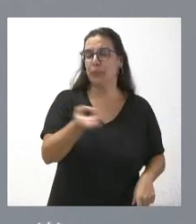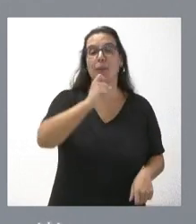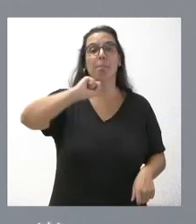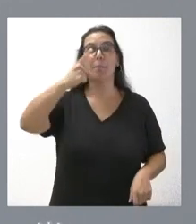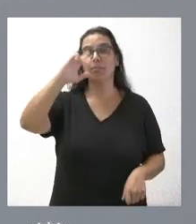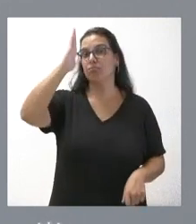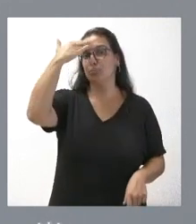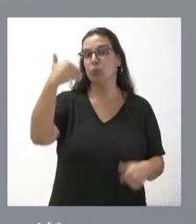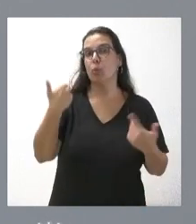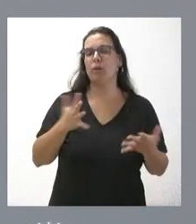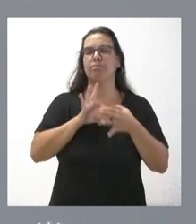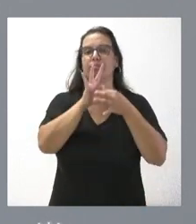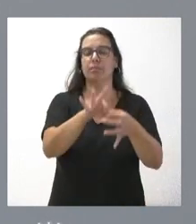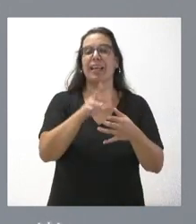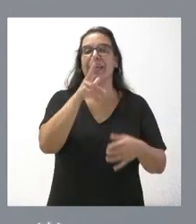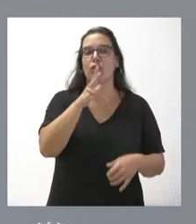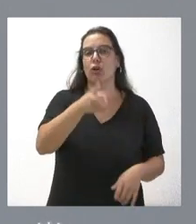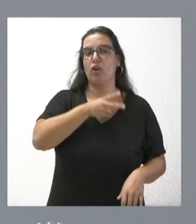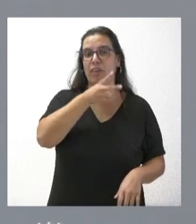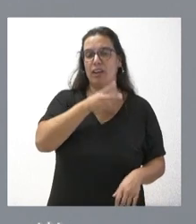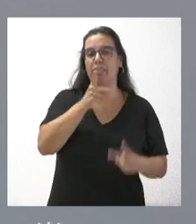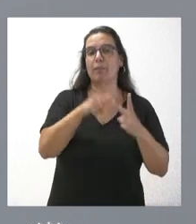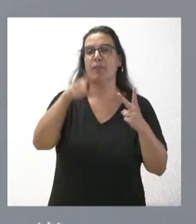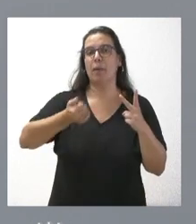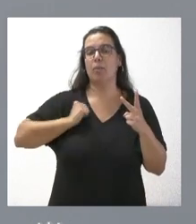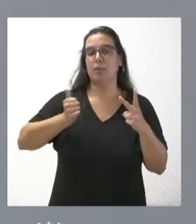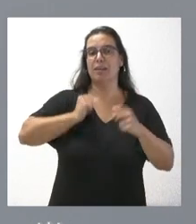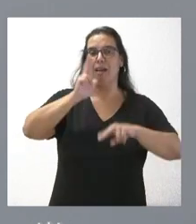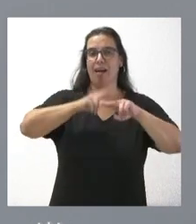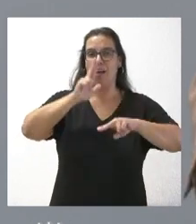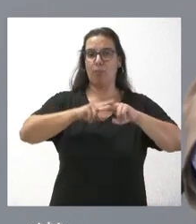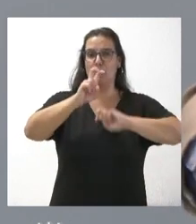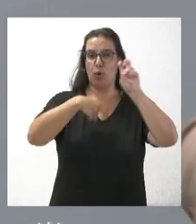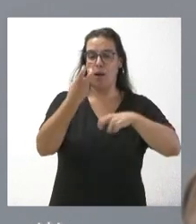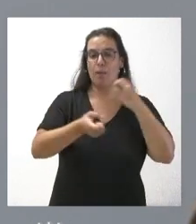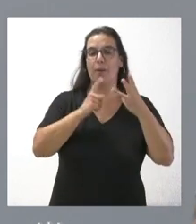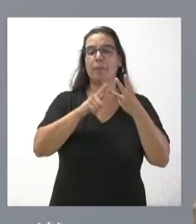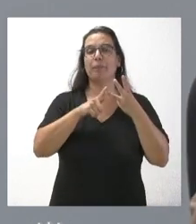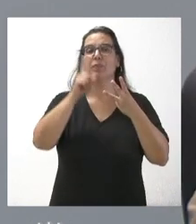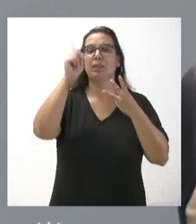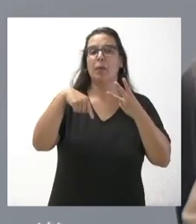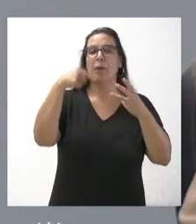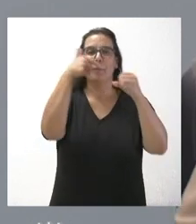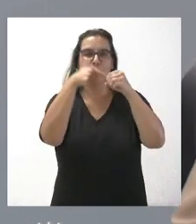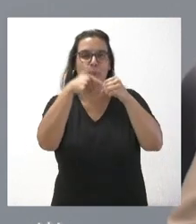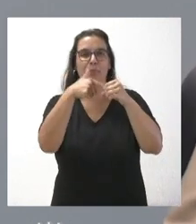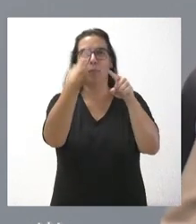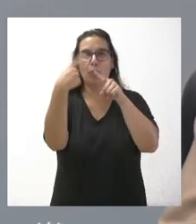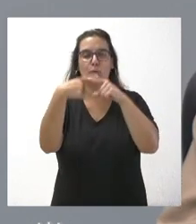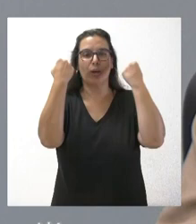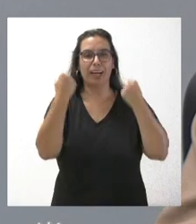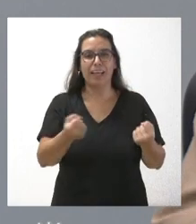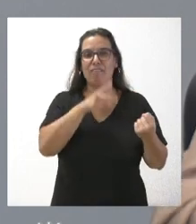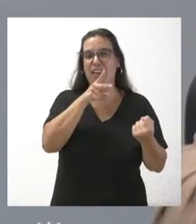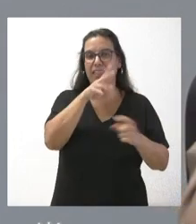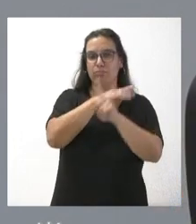fundamentalmente relativos al hidrógeno verde, al aprovechamiento del carbono renovable, a los combustibles y productos energéticos